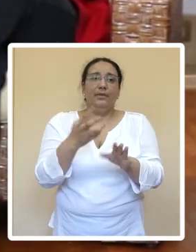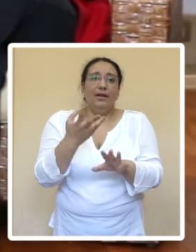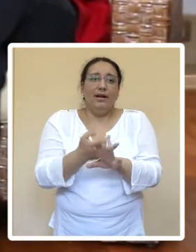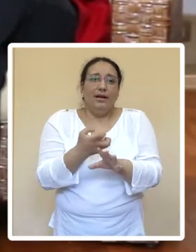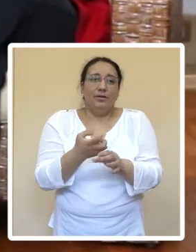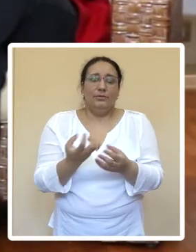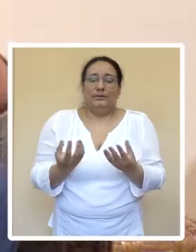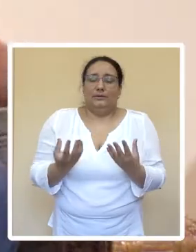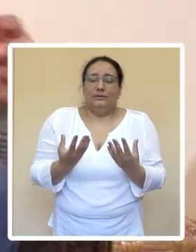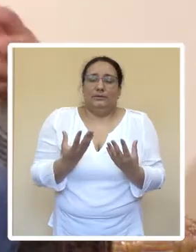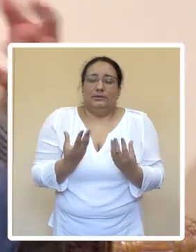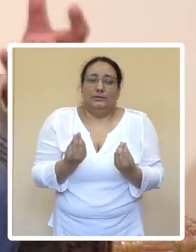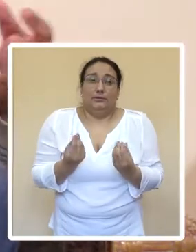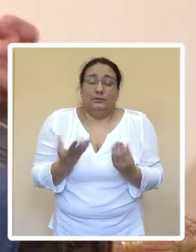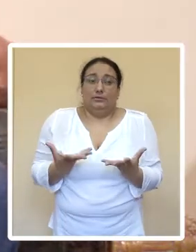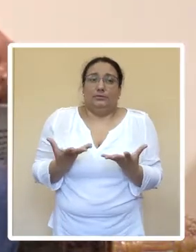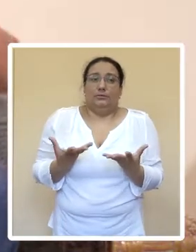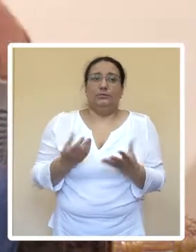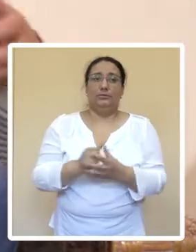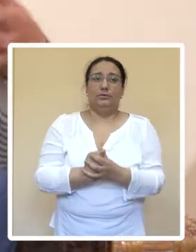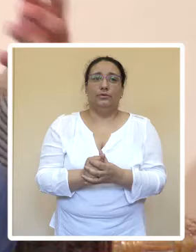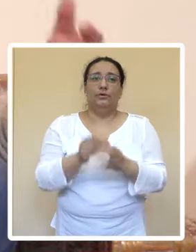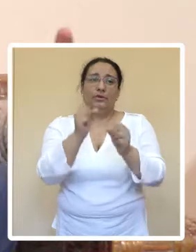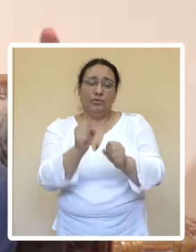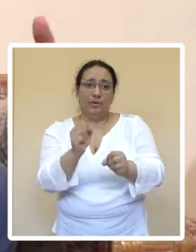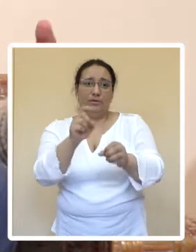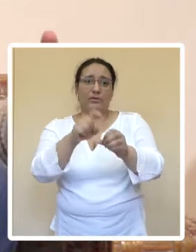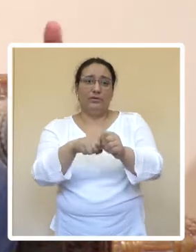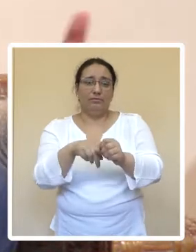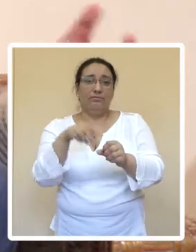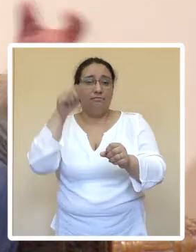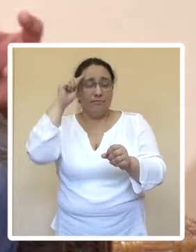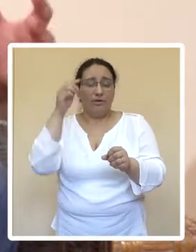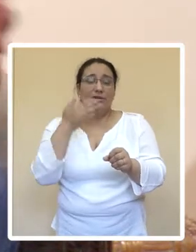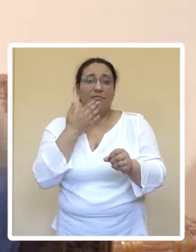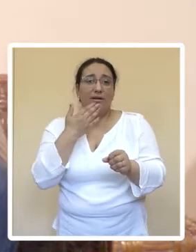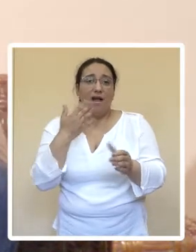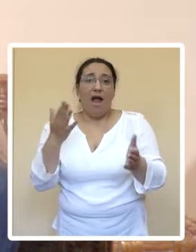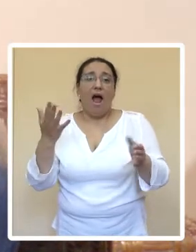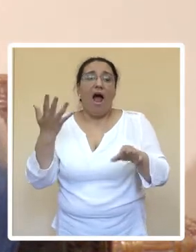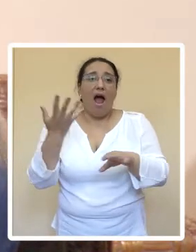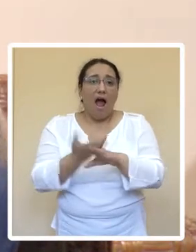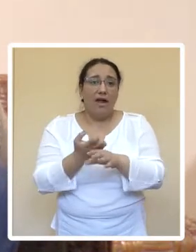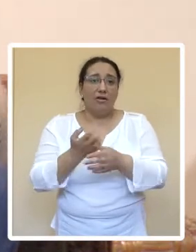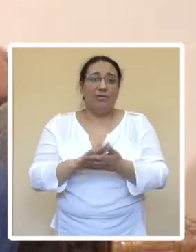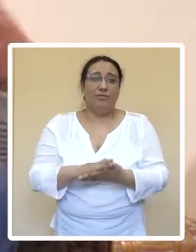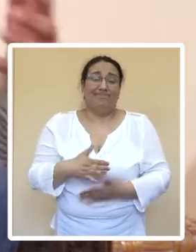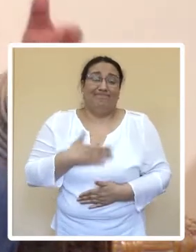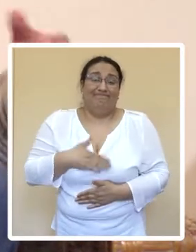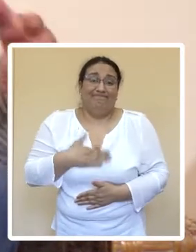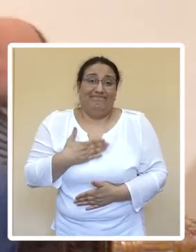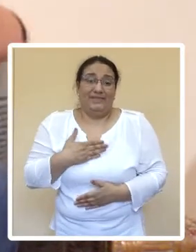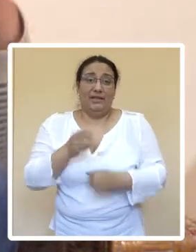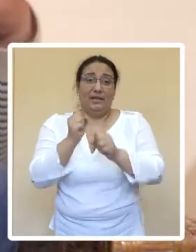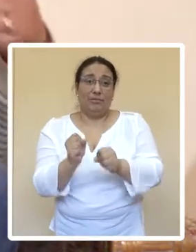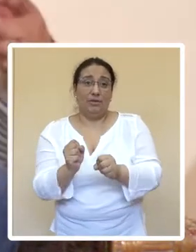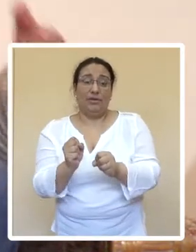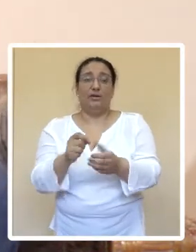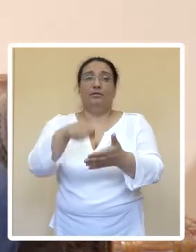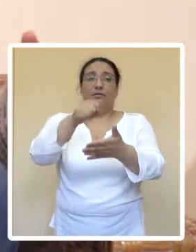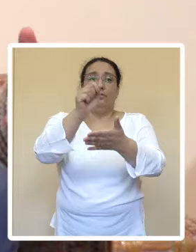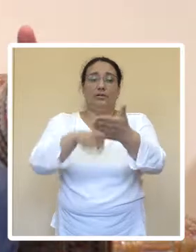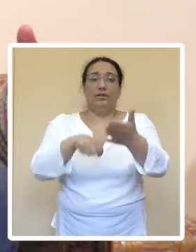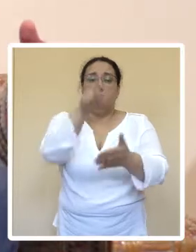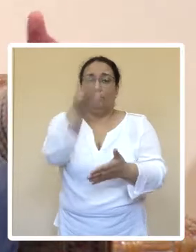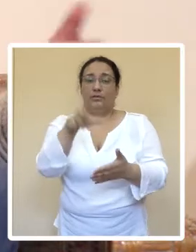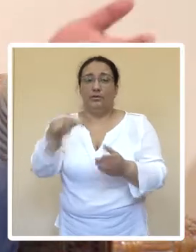cierto temor en poder contratar, o sea, están las ganas de poder contratar, pero también existe ese temor de incorporar todo lo que hay